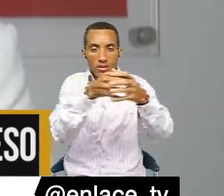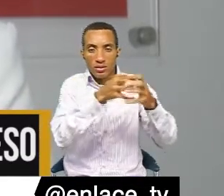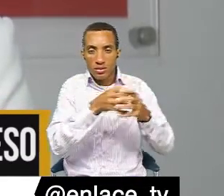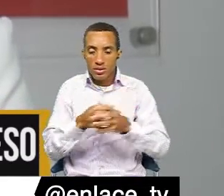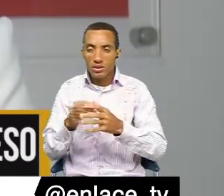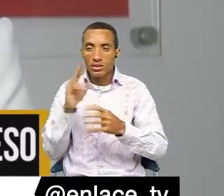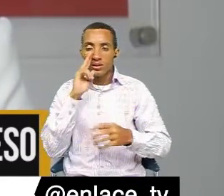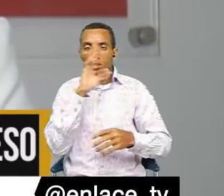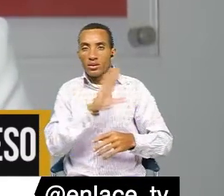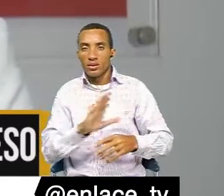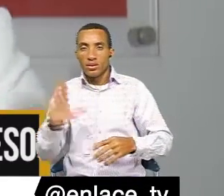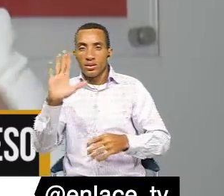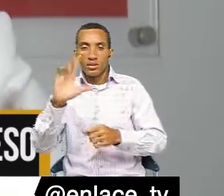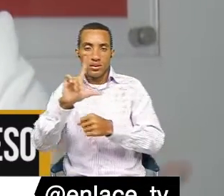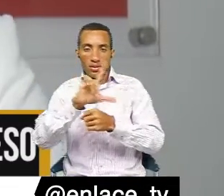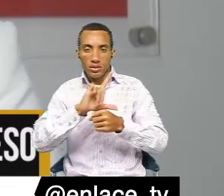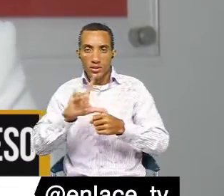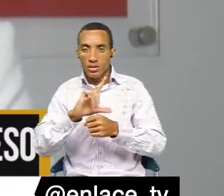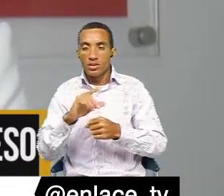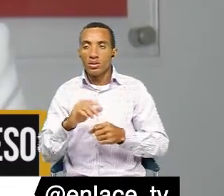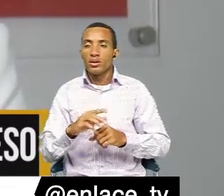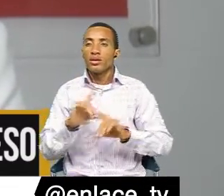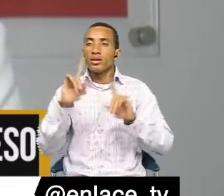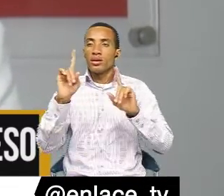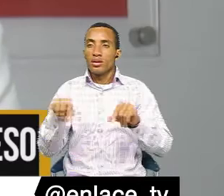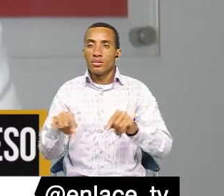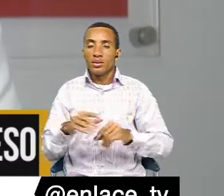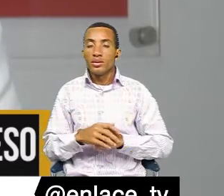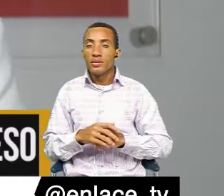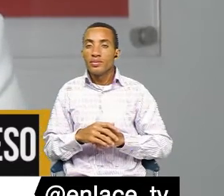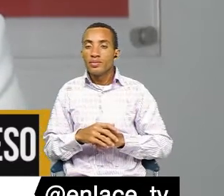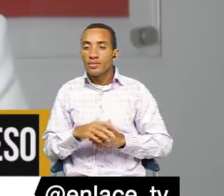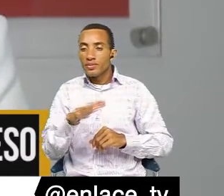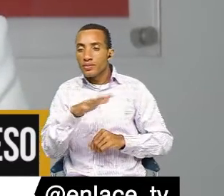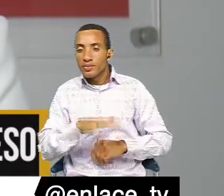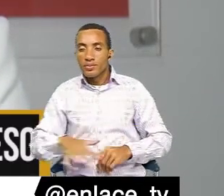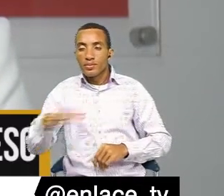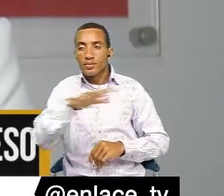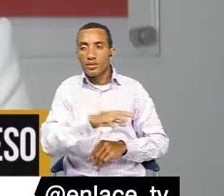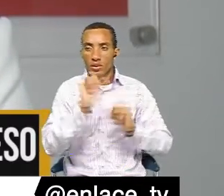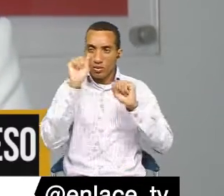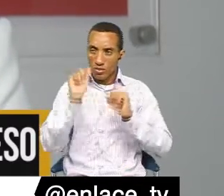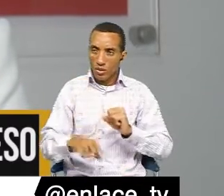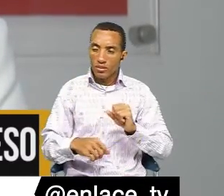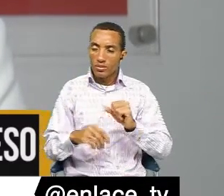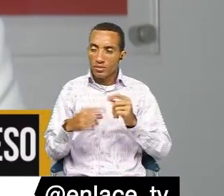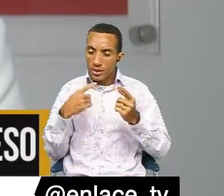nacional y las diferentes mesas que hacen parte de esta territorial, podamos avanzar en hacer seguimiento a